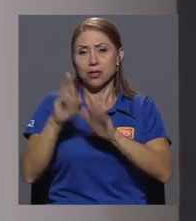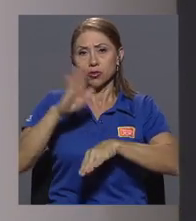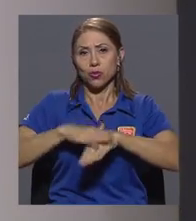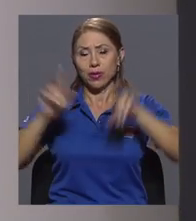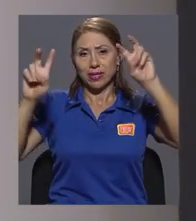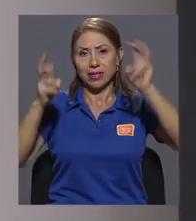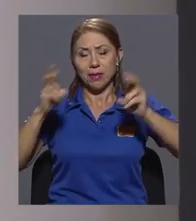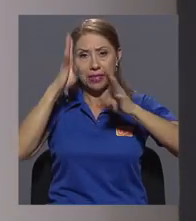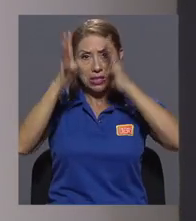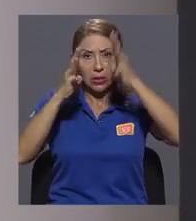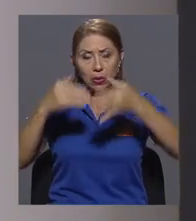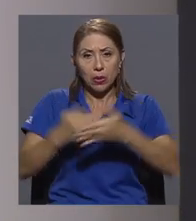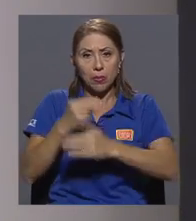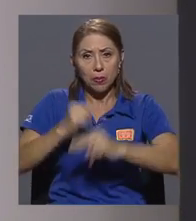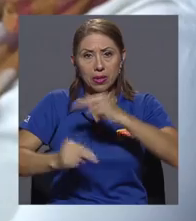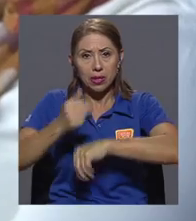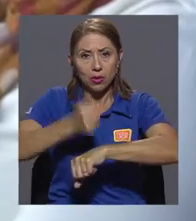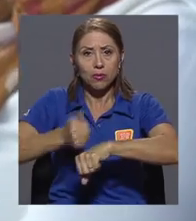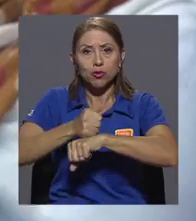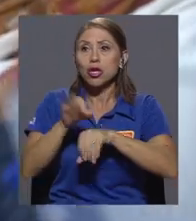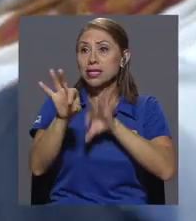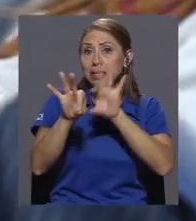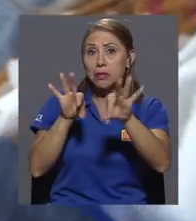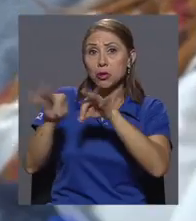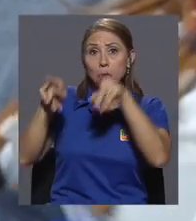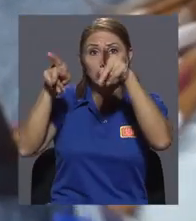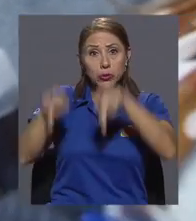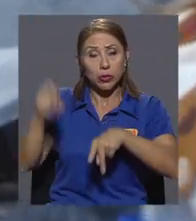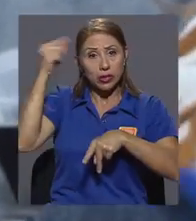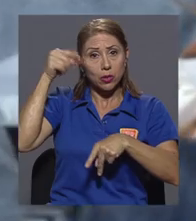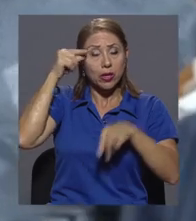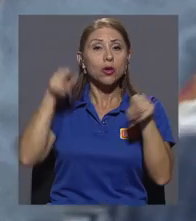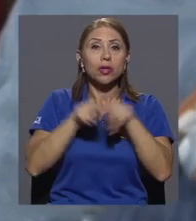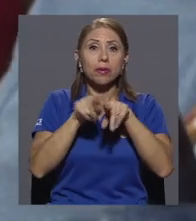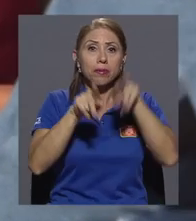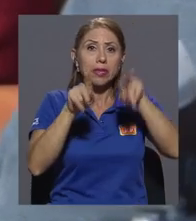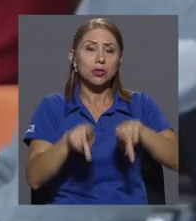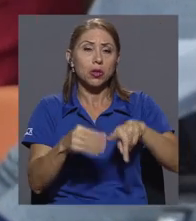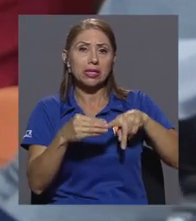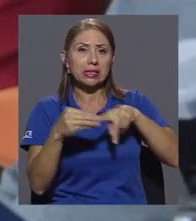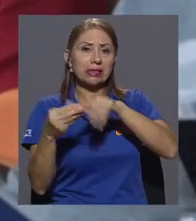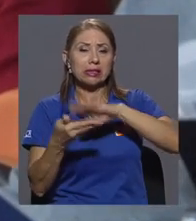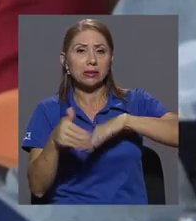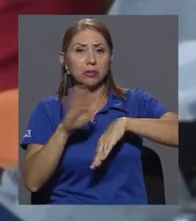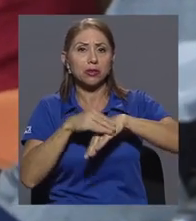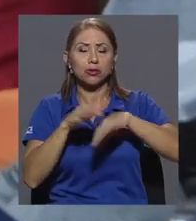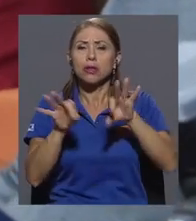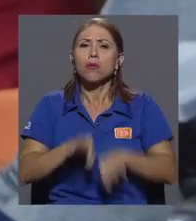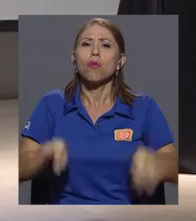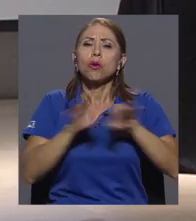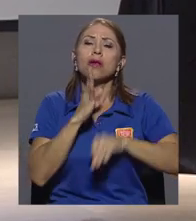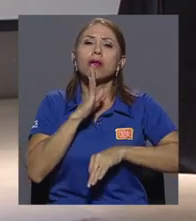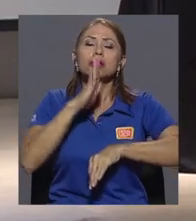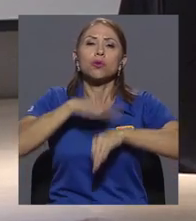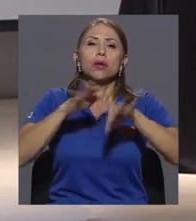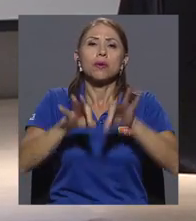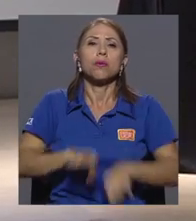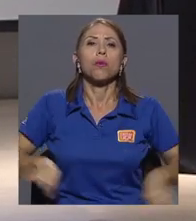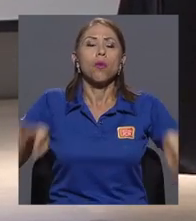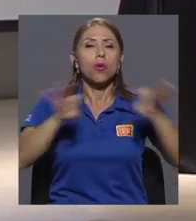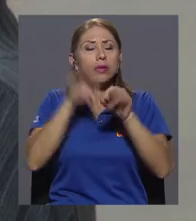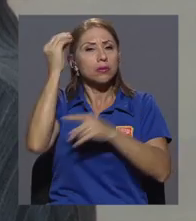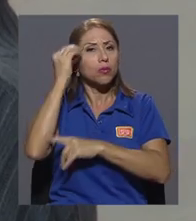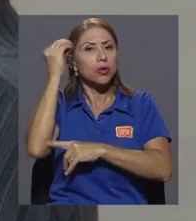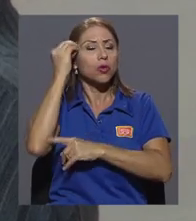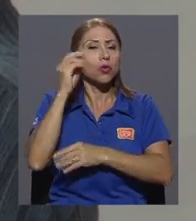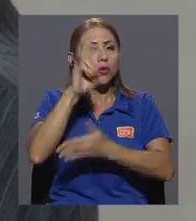para lo cual se invitó a expertos y figuras del gobierno es importante rescatar la importancia la posición de la universidad de costa rica en